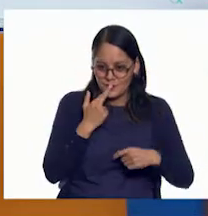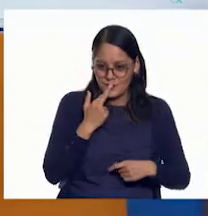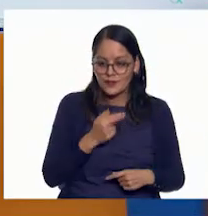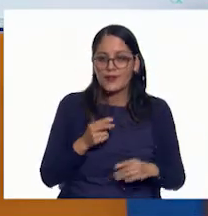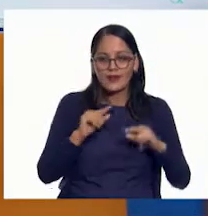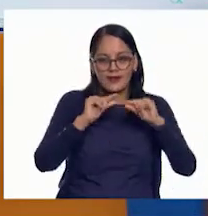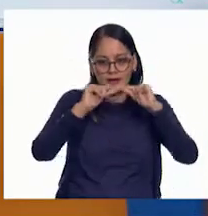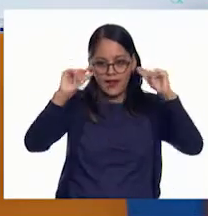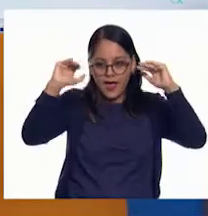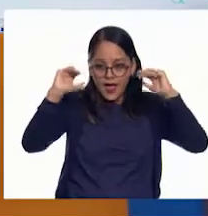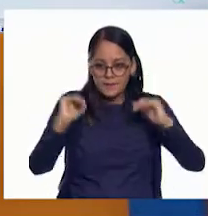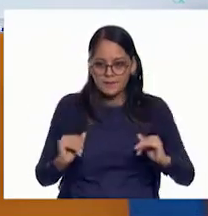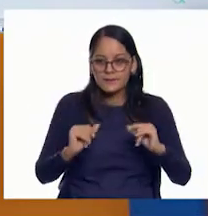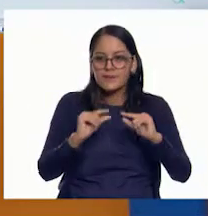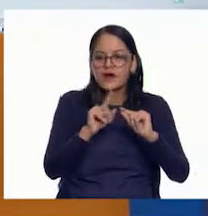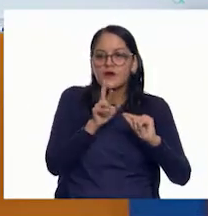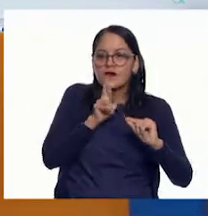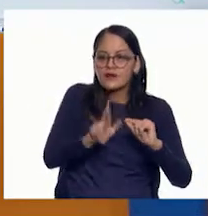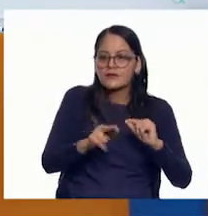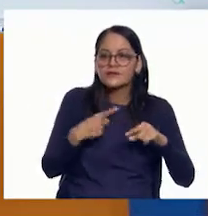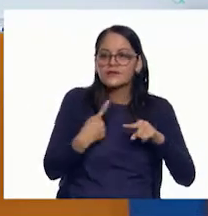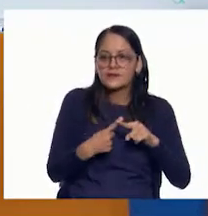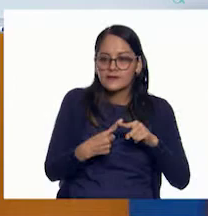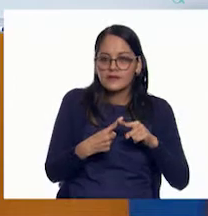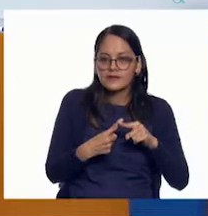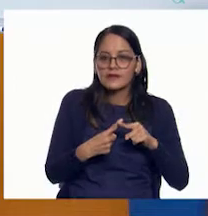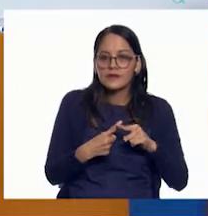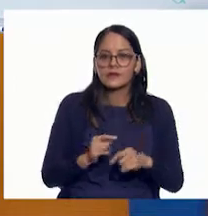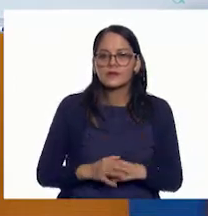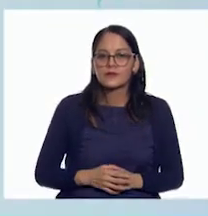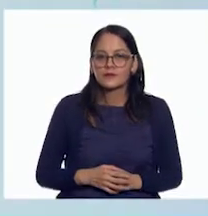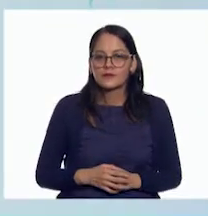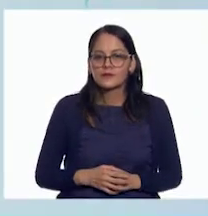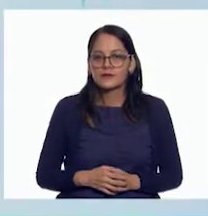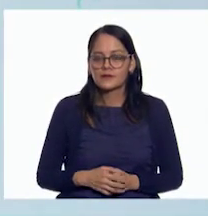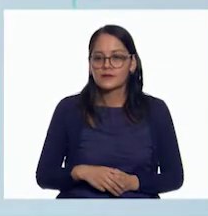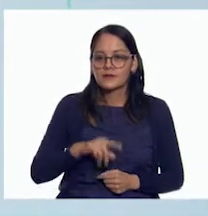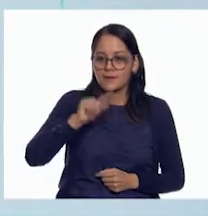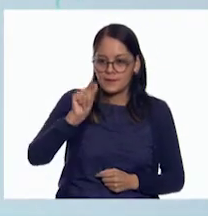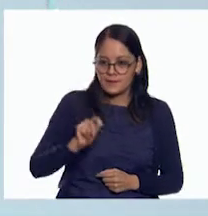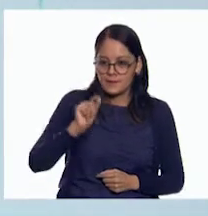Y luego el guión y es